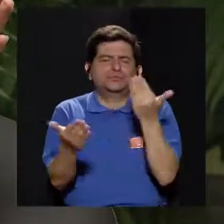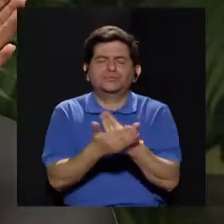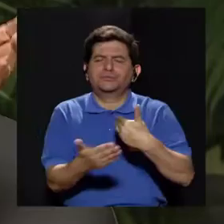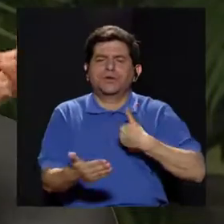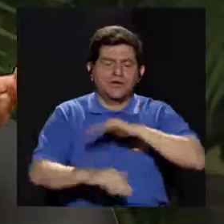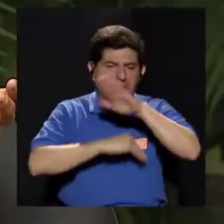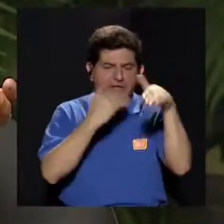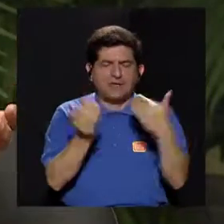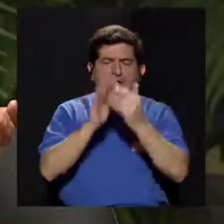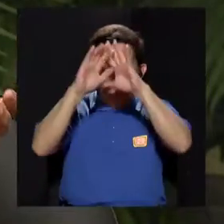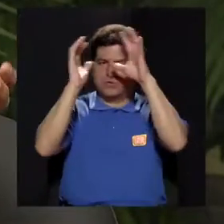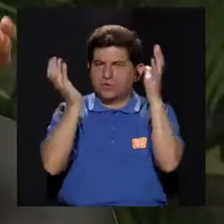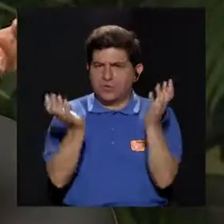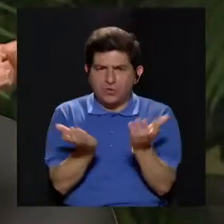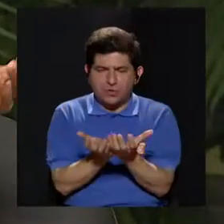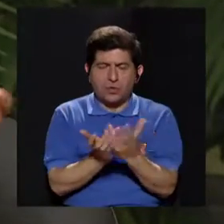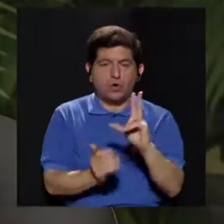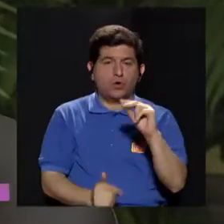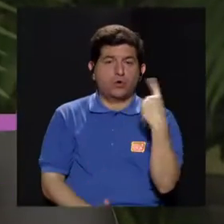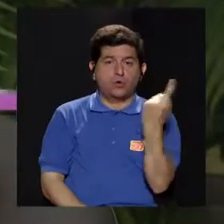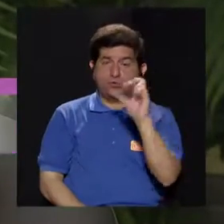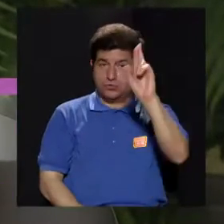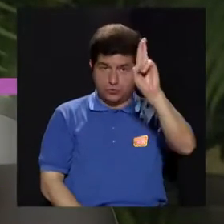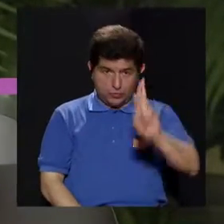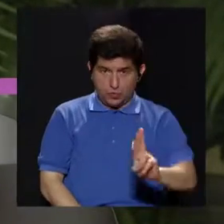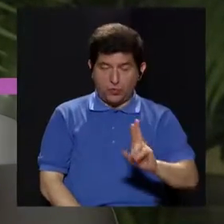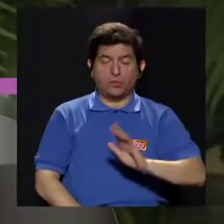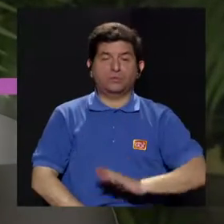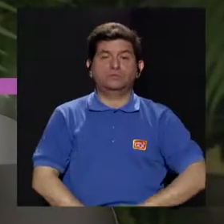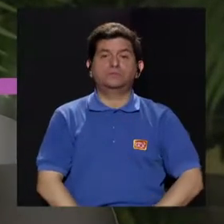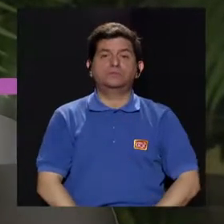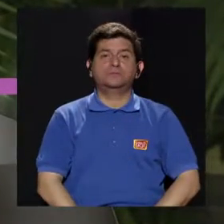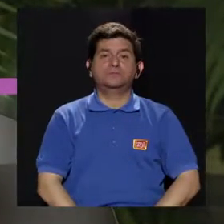a todas las partes del globo, no solo en nuestro país,